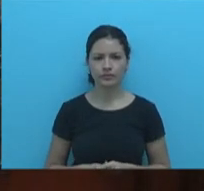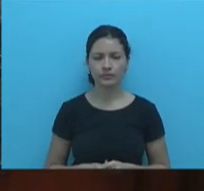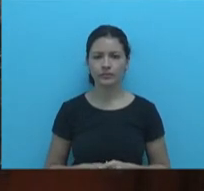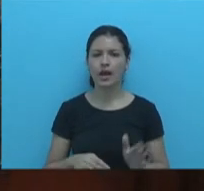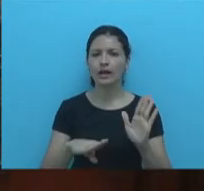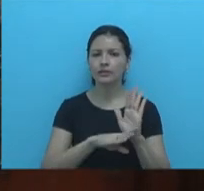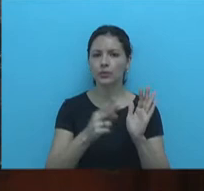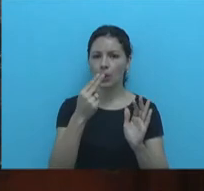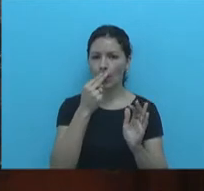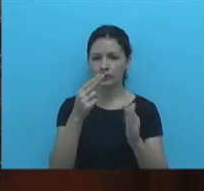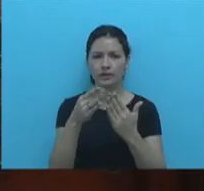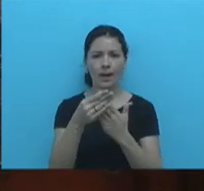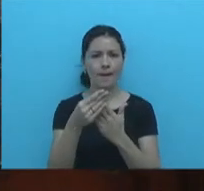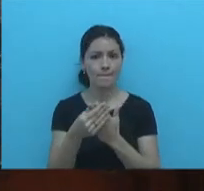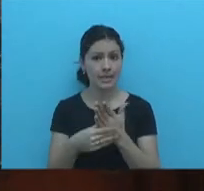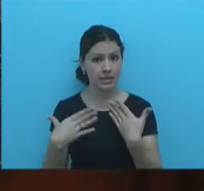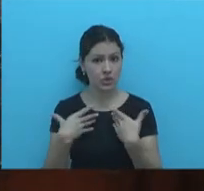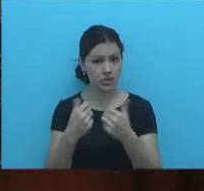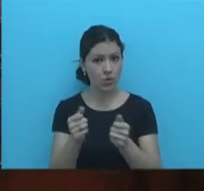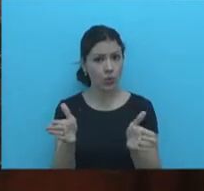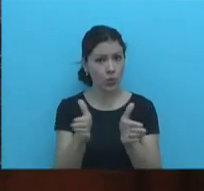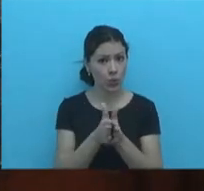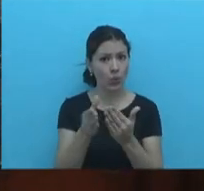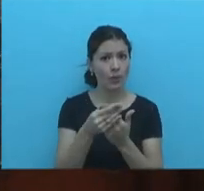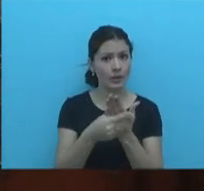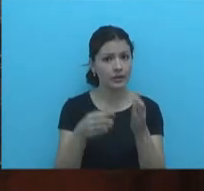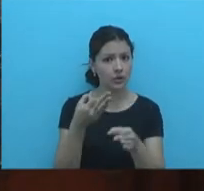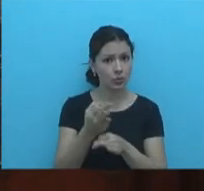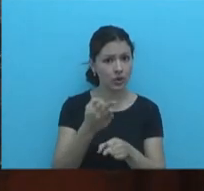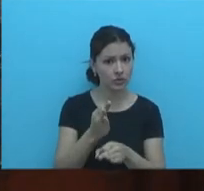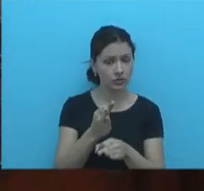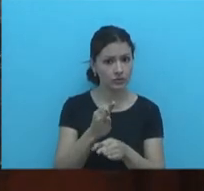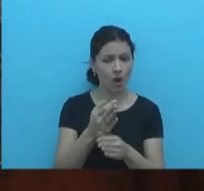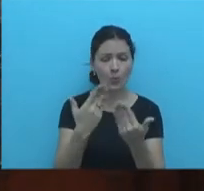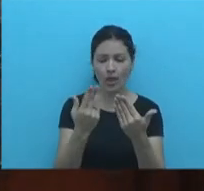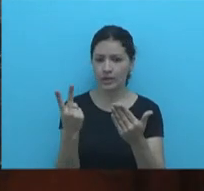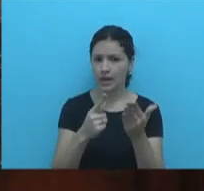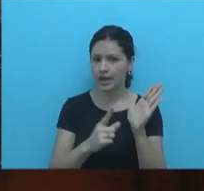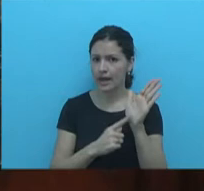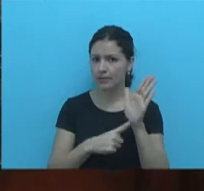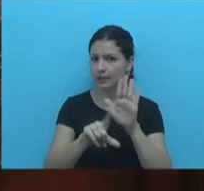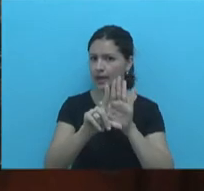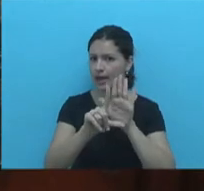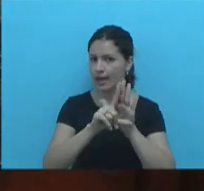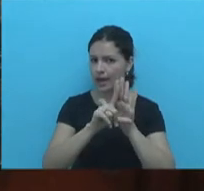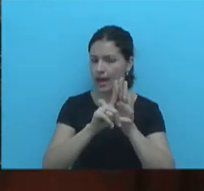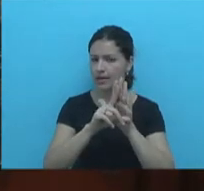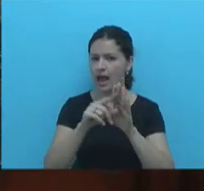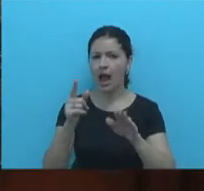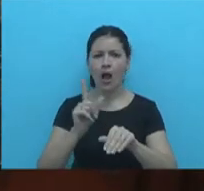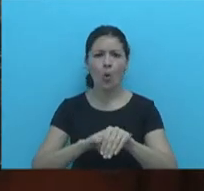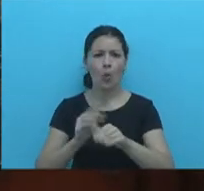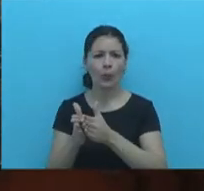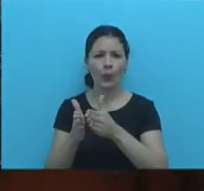11. El Ministerio de Salud, en forma conjunta con el Ministerio de Educación, reglamentarán la presente ley en un plazo que